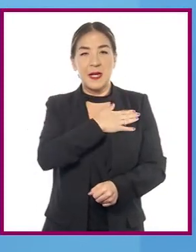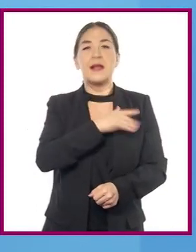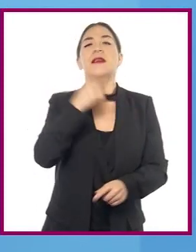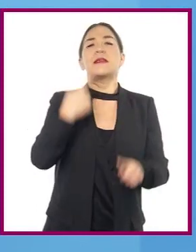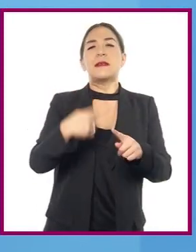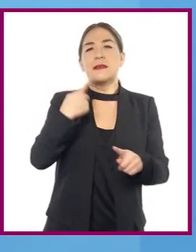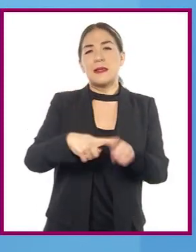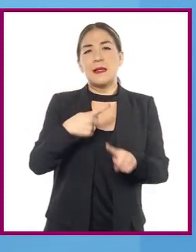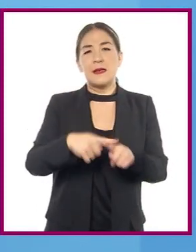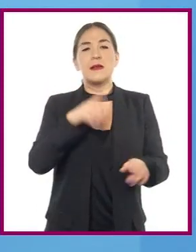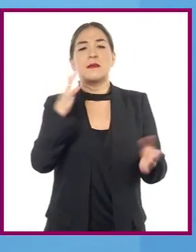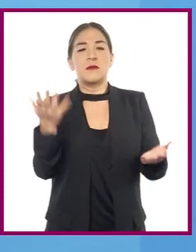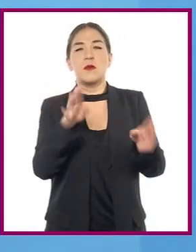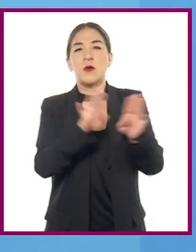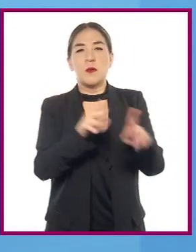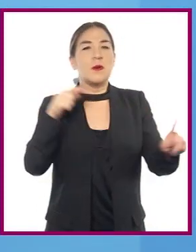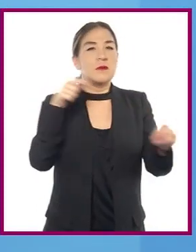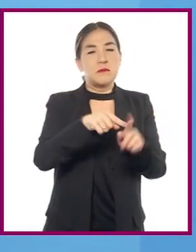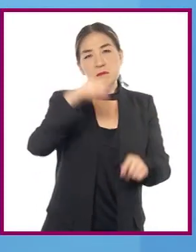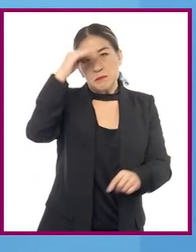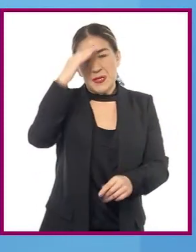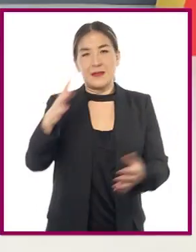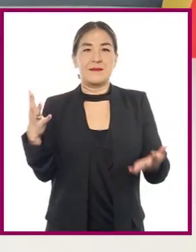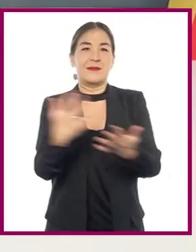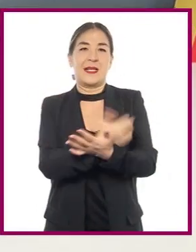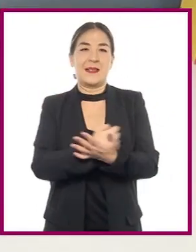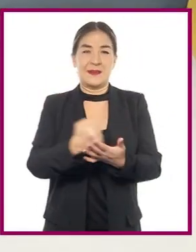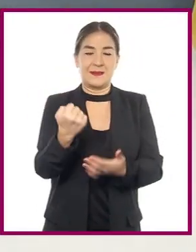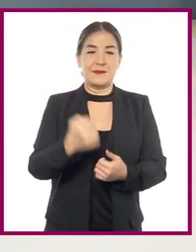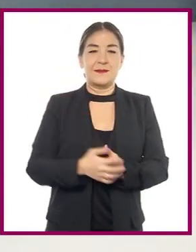proporciona siempre allí una considerable ganancia.